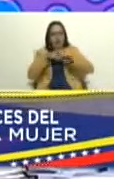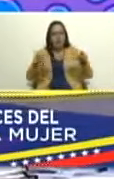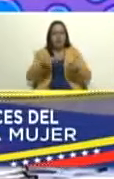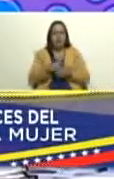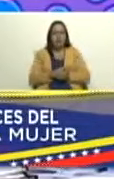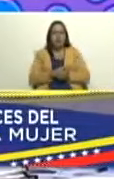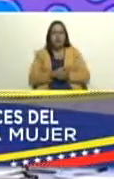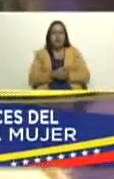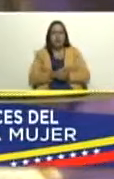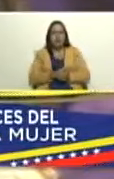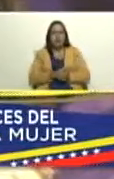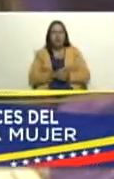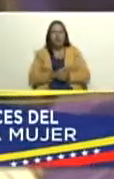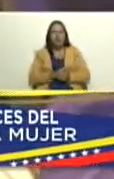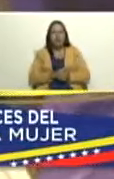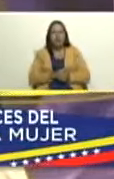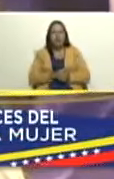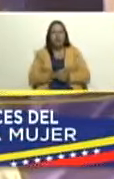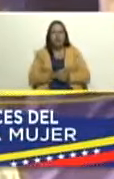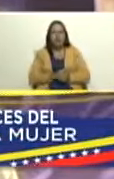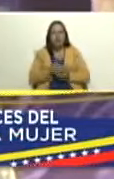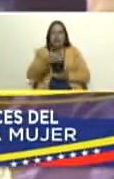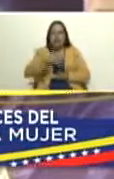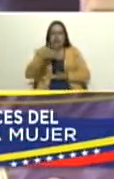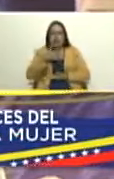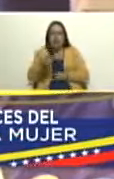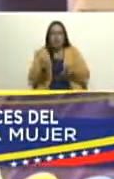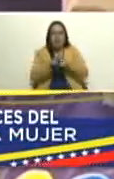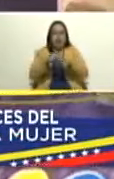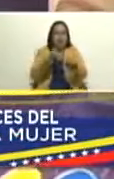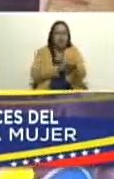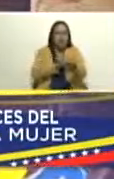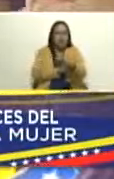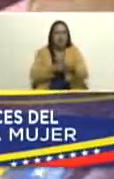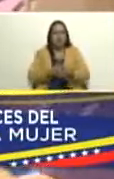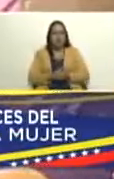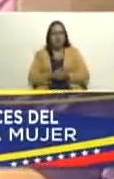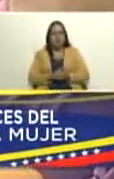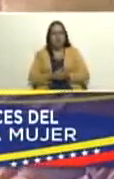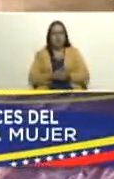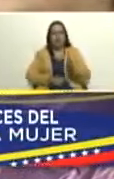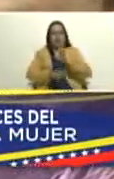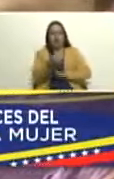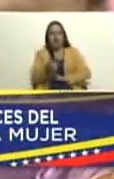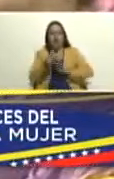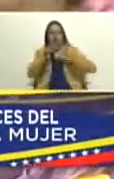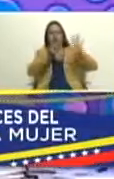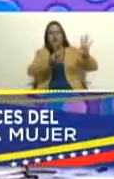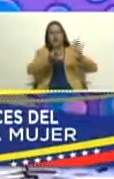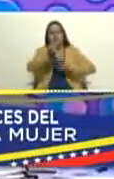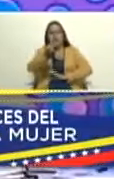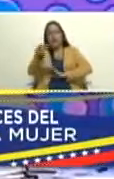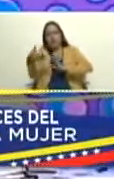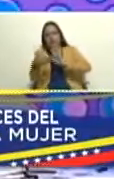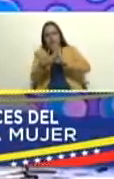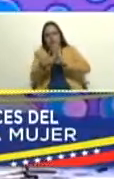con un espíritu de hermandad. Ahí ya tenemos más de 81.000